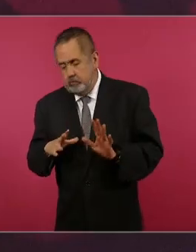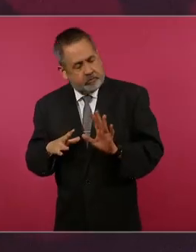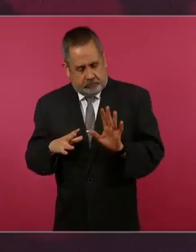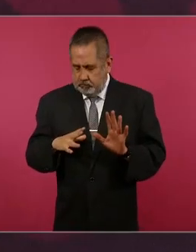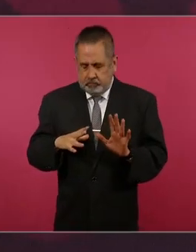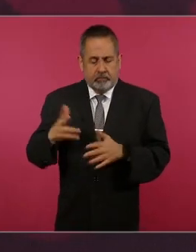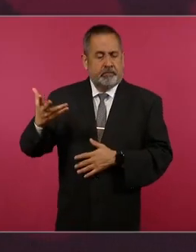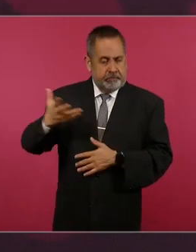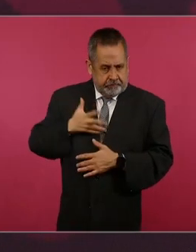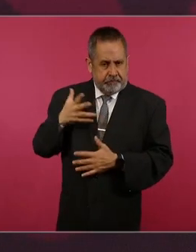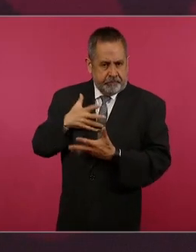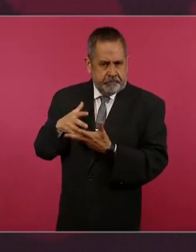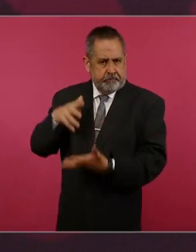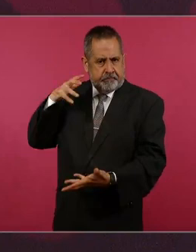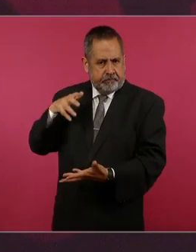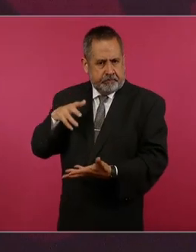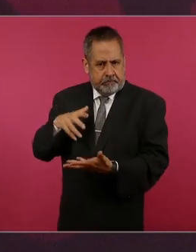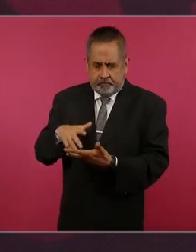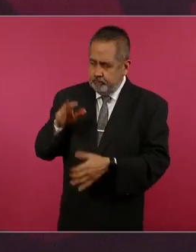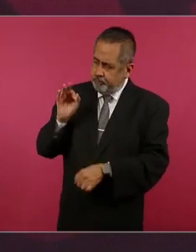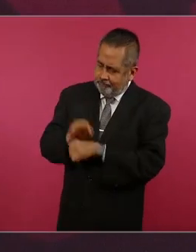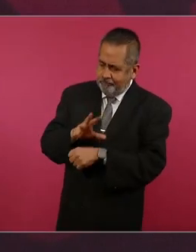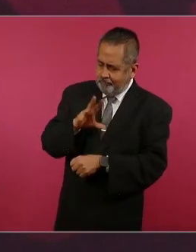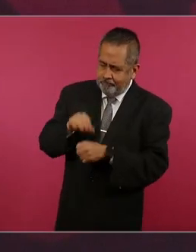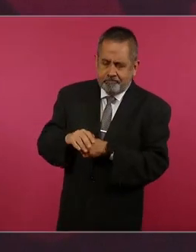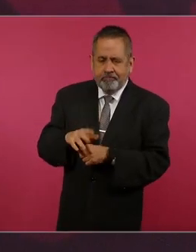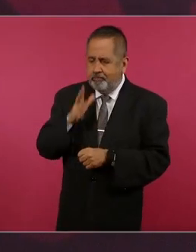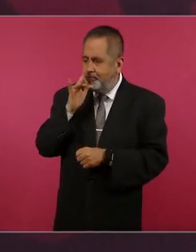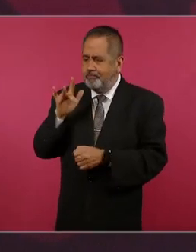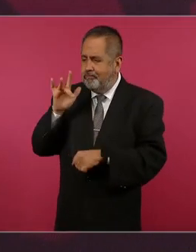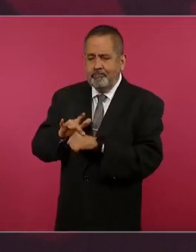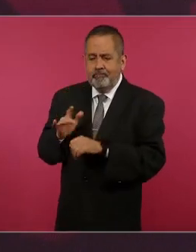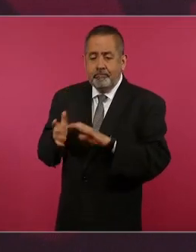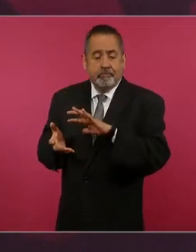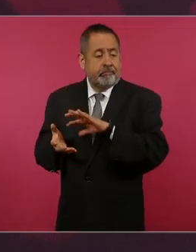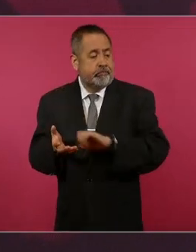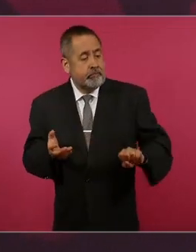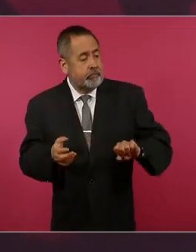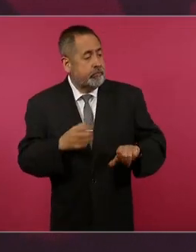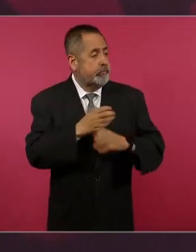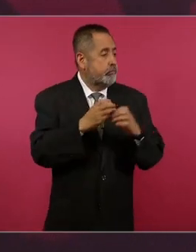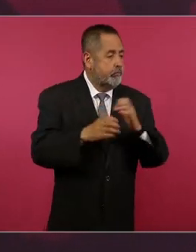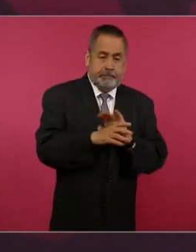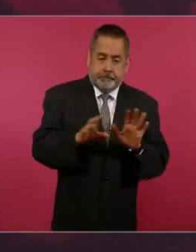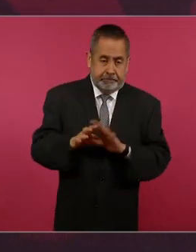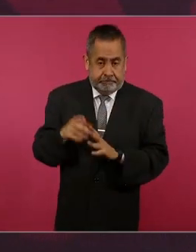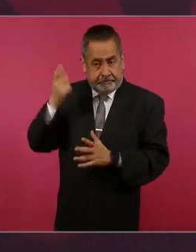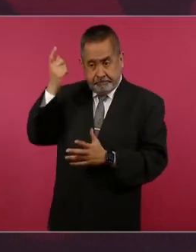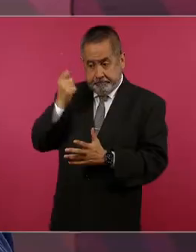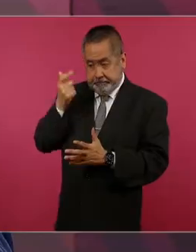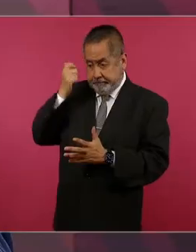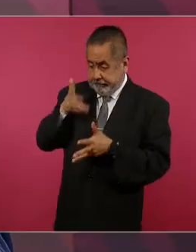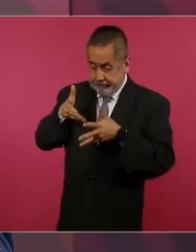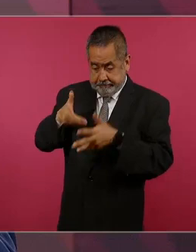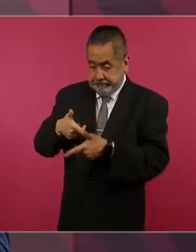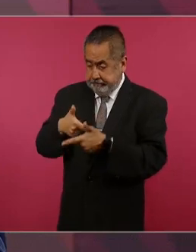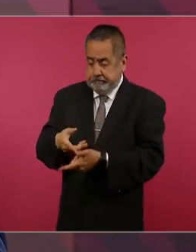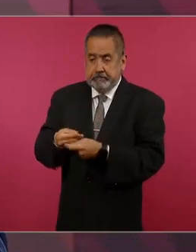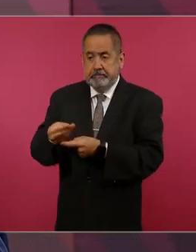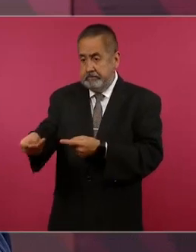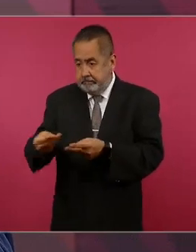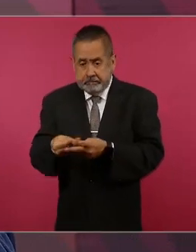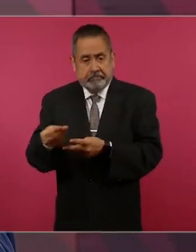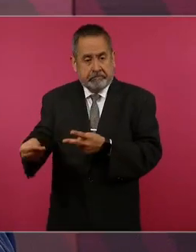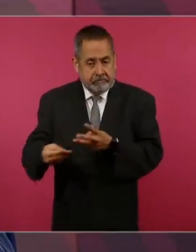protegido, intocable, sagrado, el de las pensiones, está